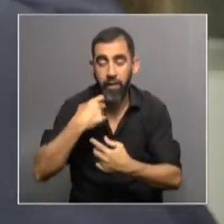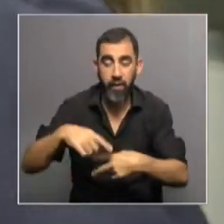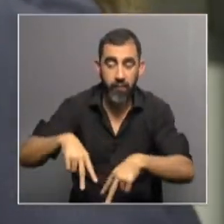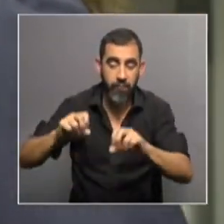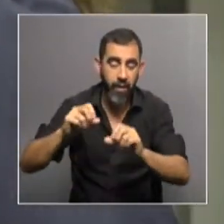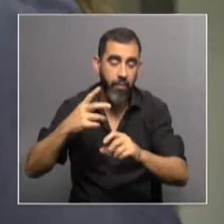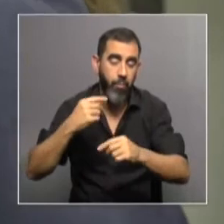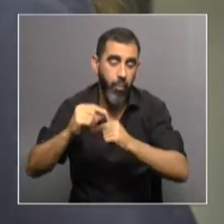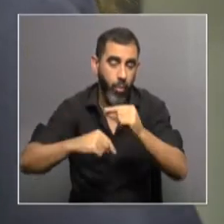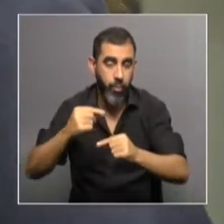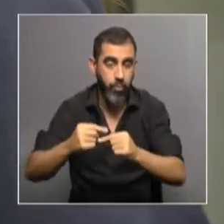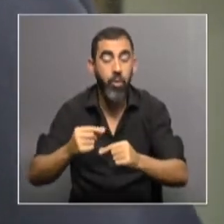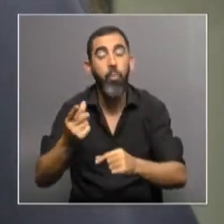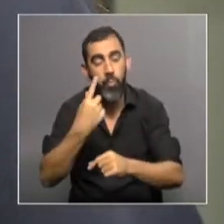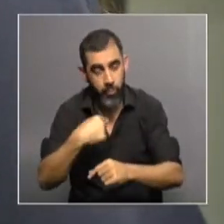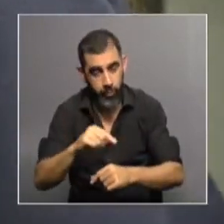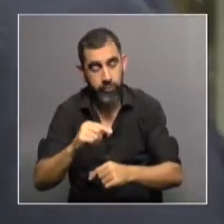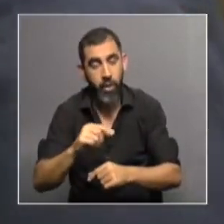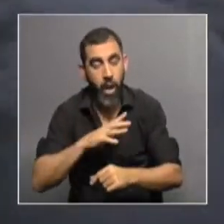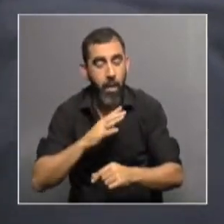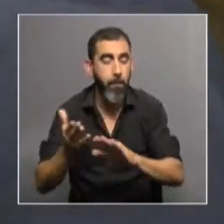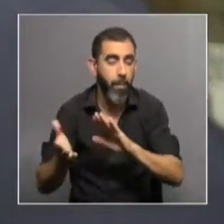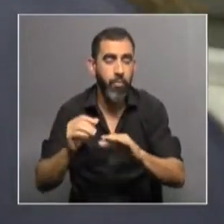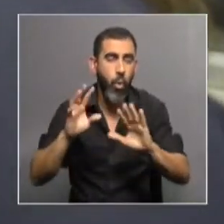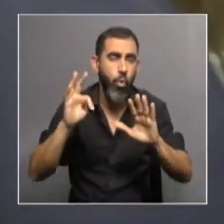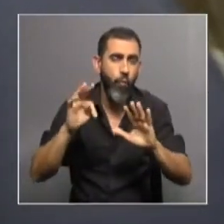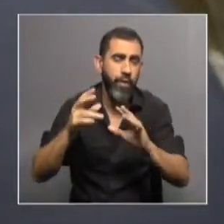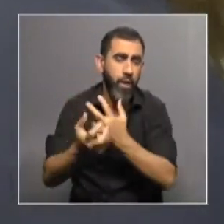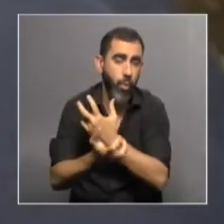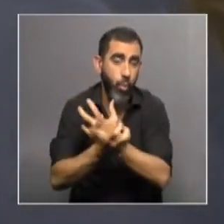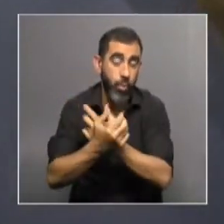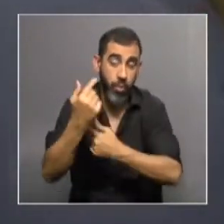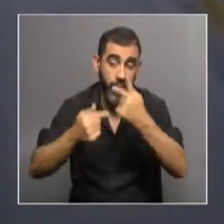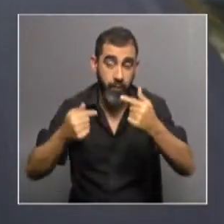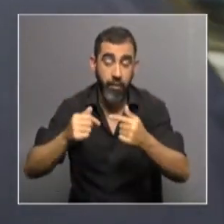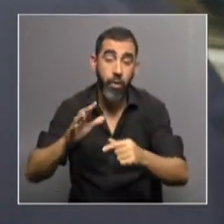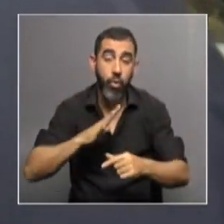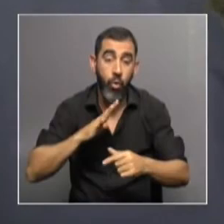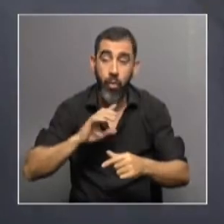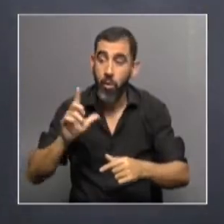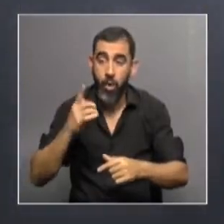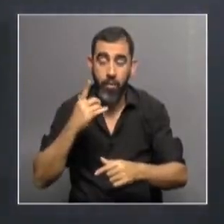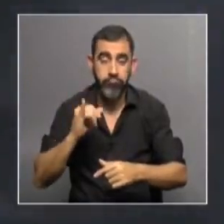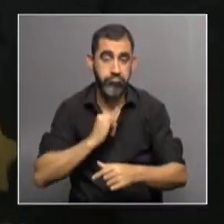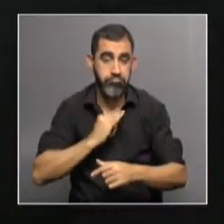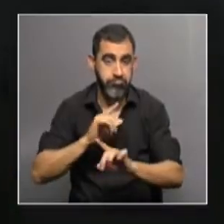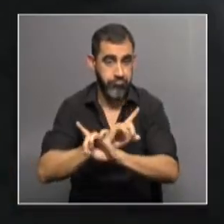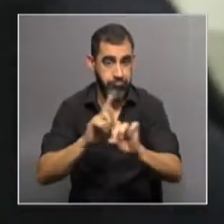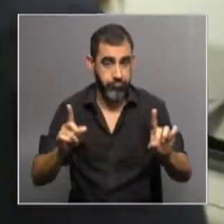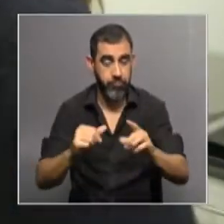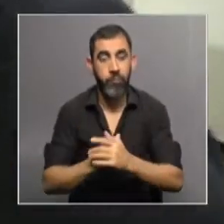apareciendo es por ello que nosotros tenemos aproximadamente 90 restos humanos que al día de la fecha no están identificados